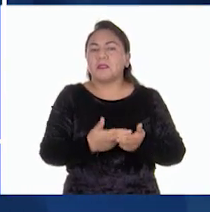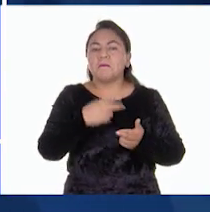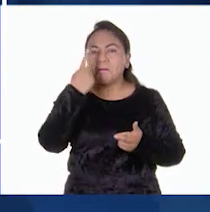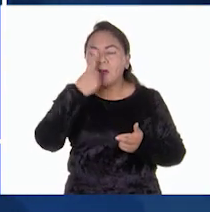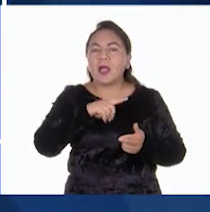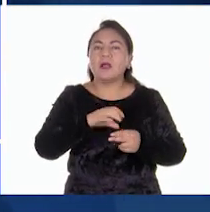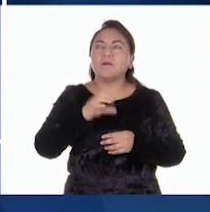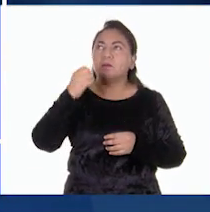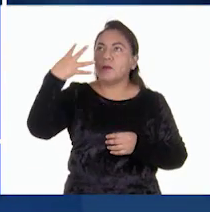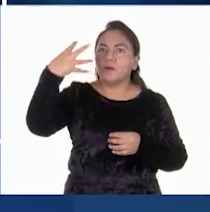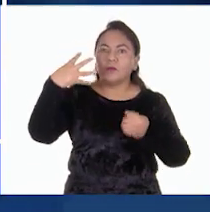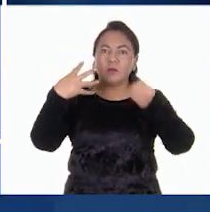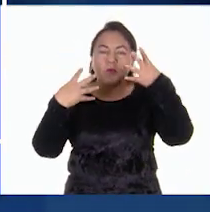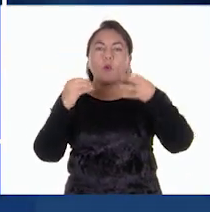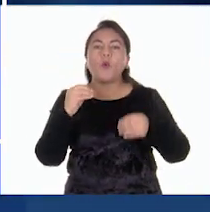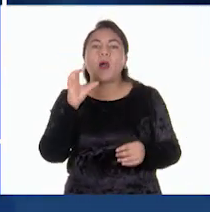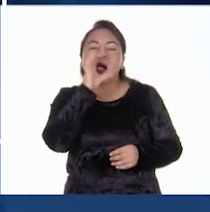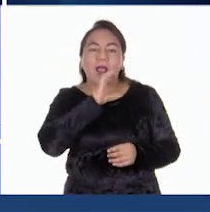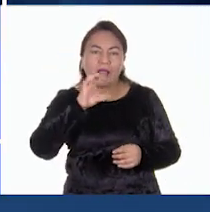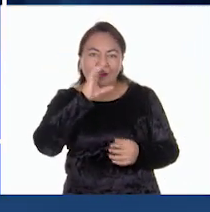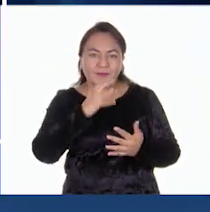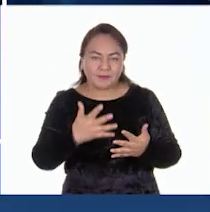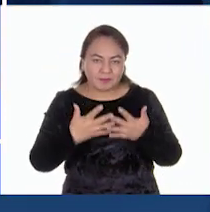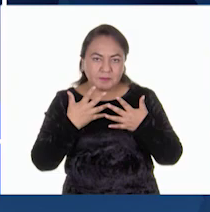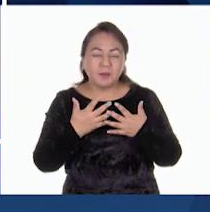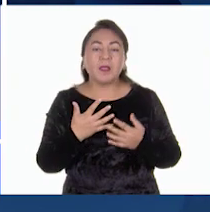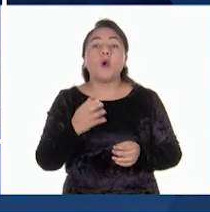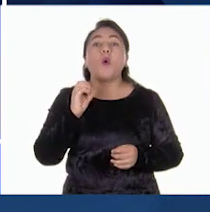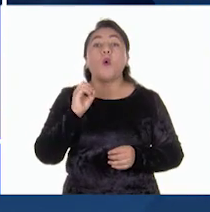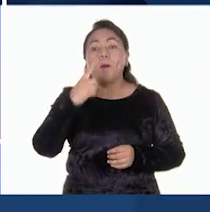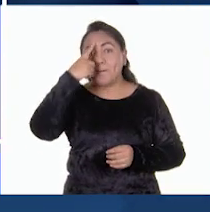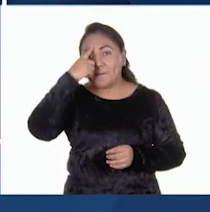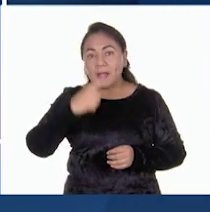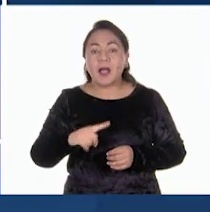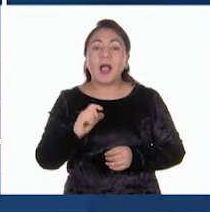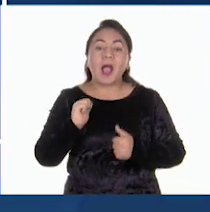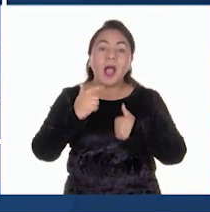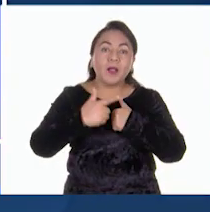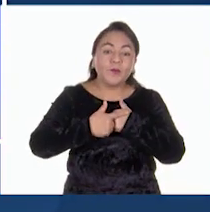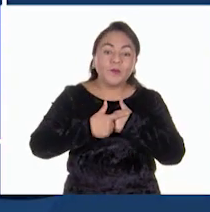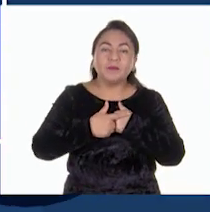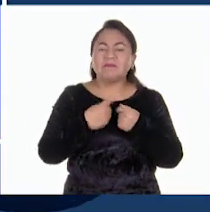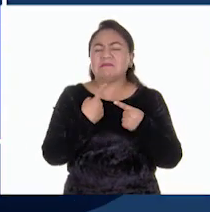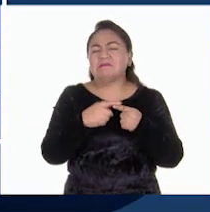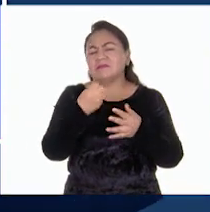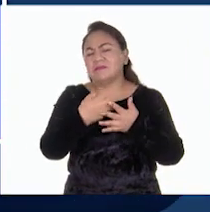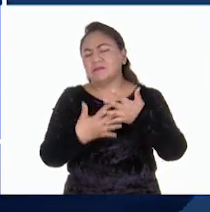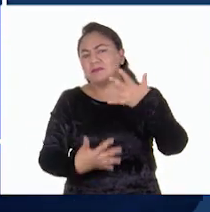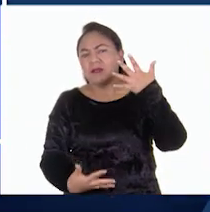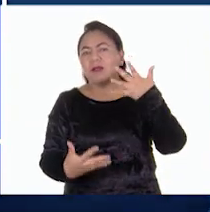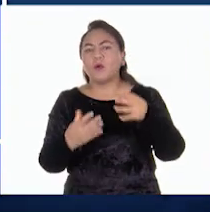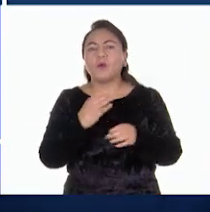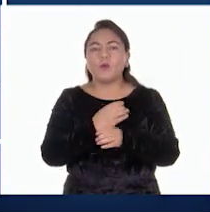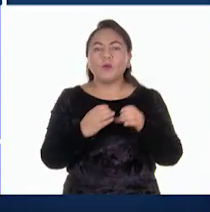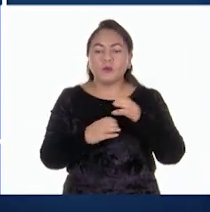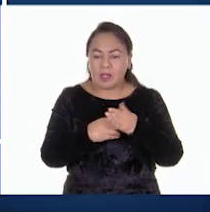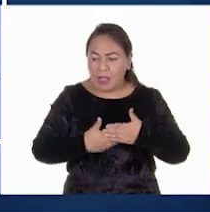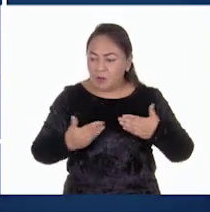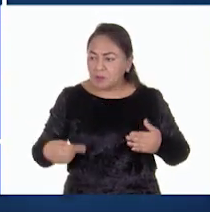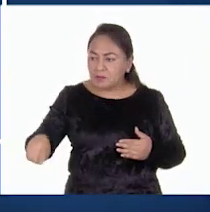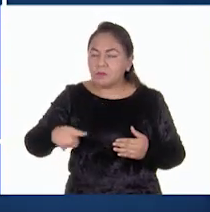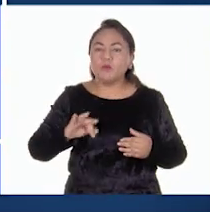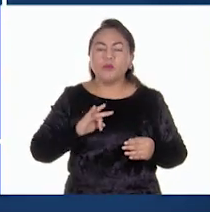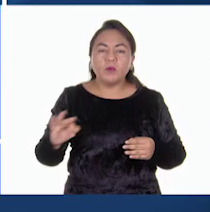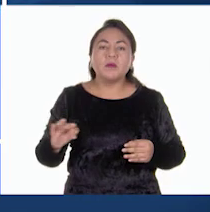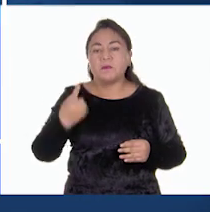fines de alumbrado y calefacción, así como para impulsar alguno de los innumerables artefactos que invaden ahora y